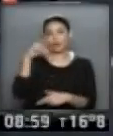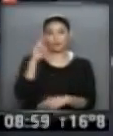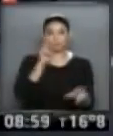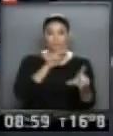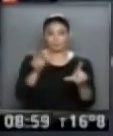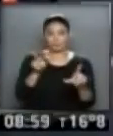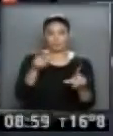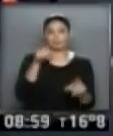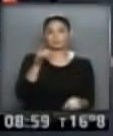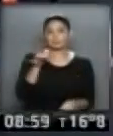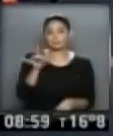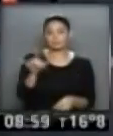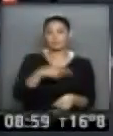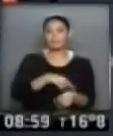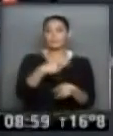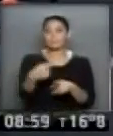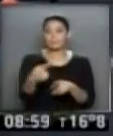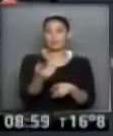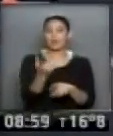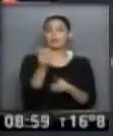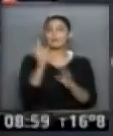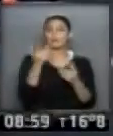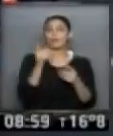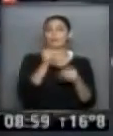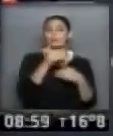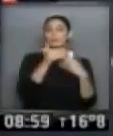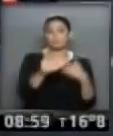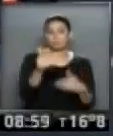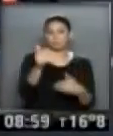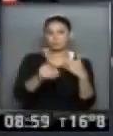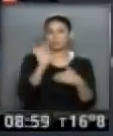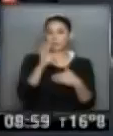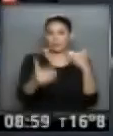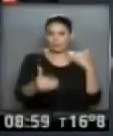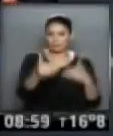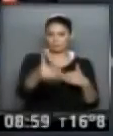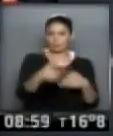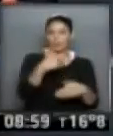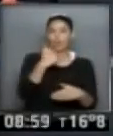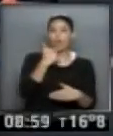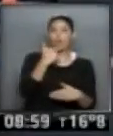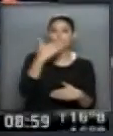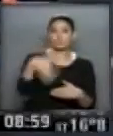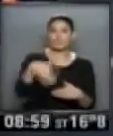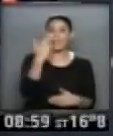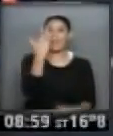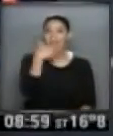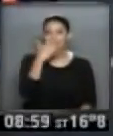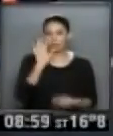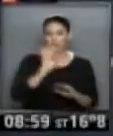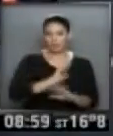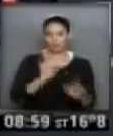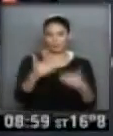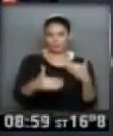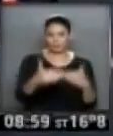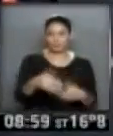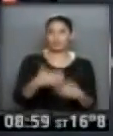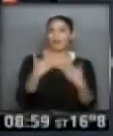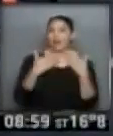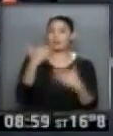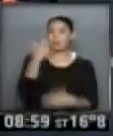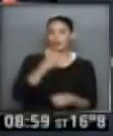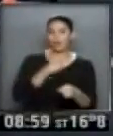las formaciones están partiendo, pero en forma parcial, ¿no? Reiteramos, entre 11 y Aedo. Gracias, Hugo. Hasta